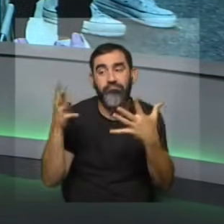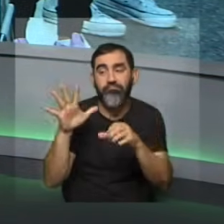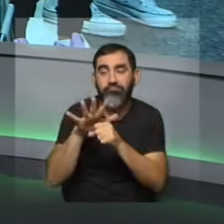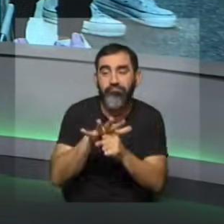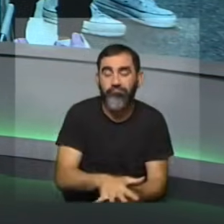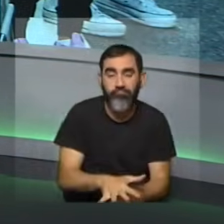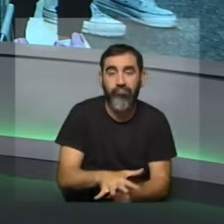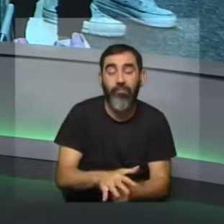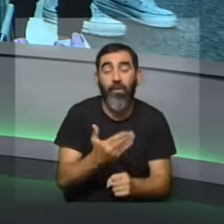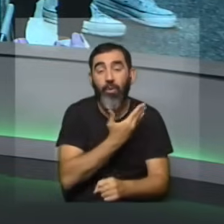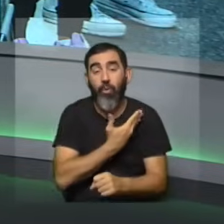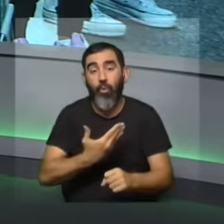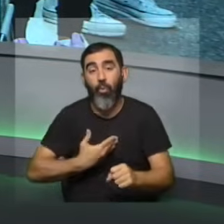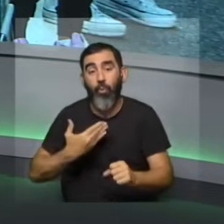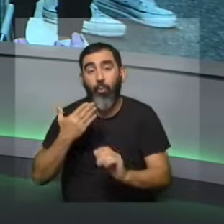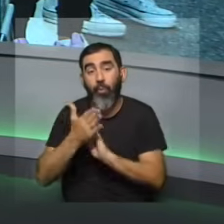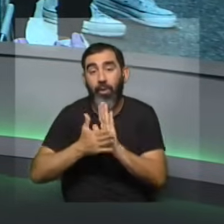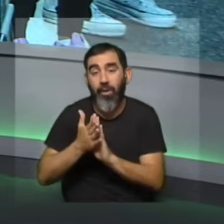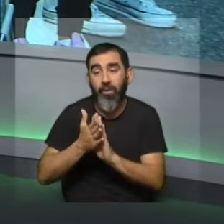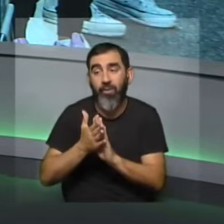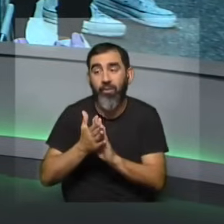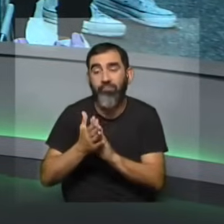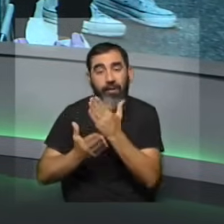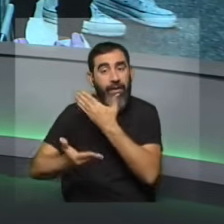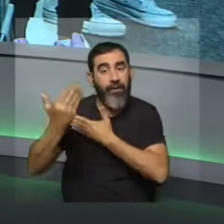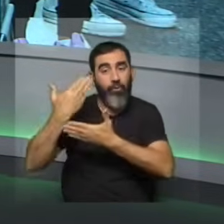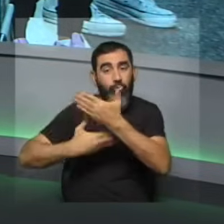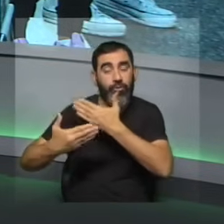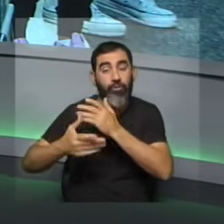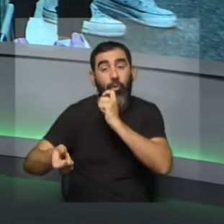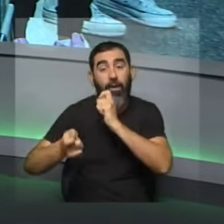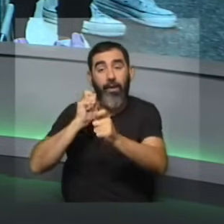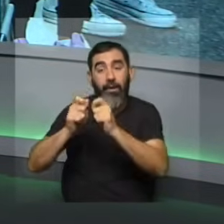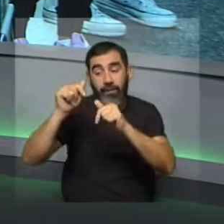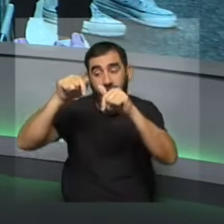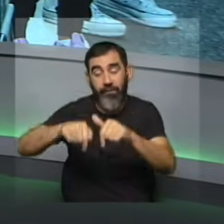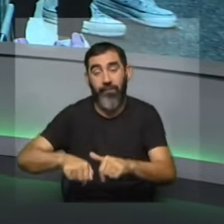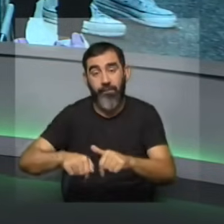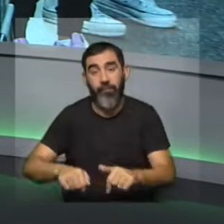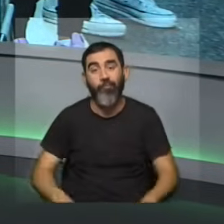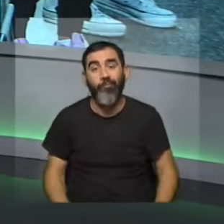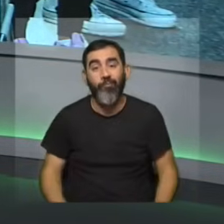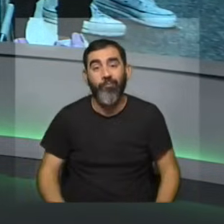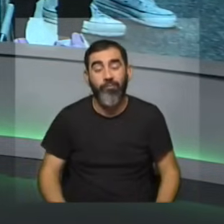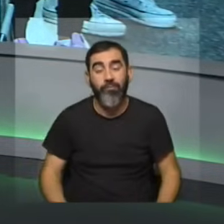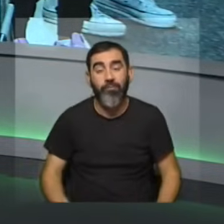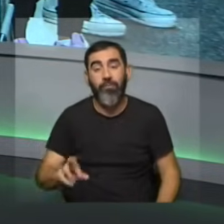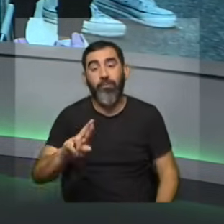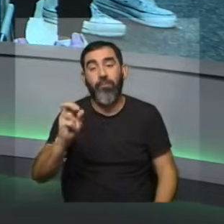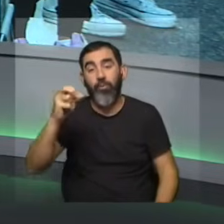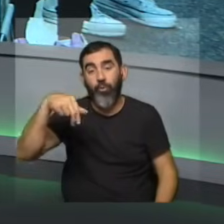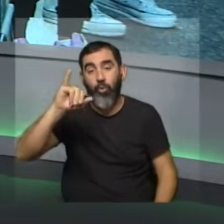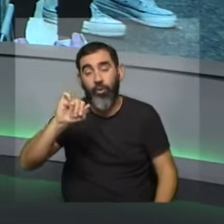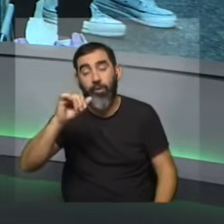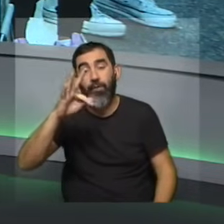y que desde el Gobierno Nacional las señales son de retroceso. En entrevista con Primera Edición de MBD Noticias, Ronnie Renlemos y